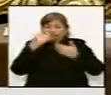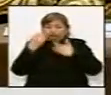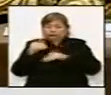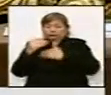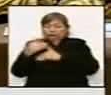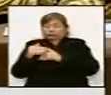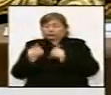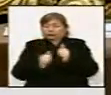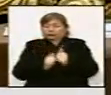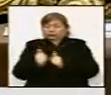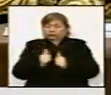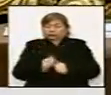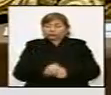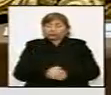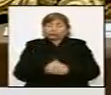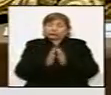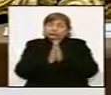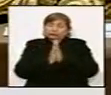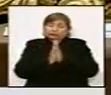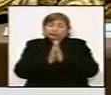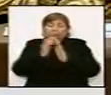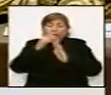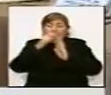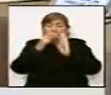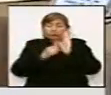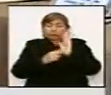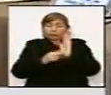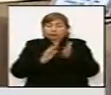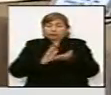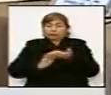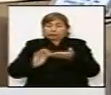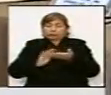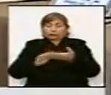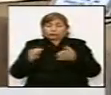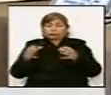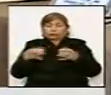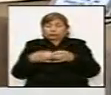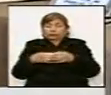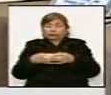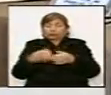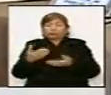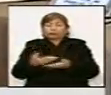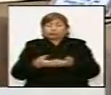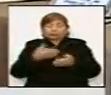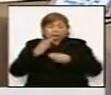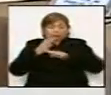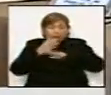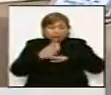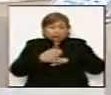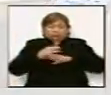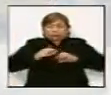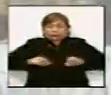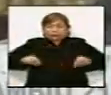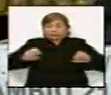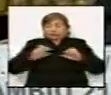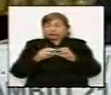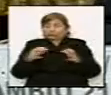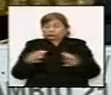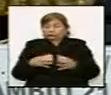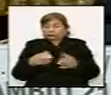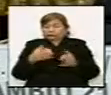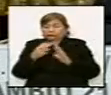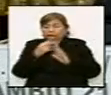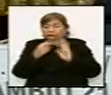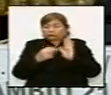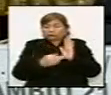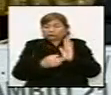sus competencias. Pidió que su proyecto sea exonerado del trámite de comisión y sea visto directamente en el Pleno del Congreso. Este